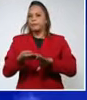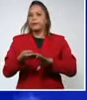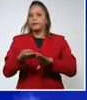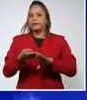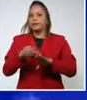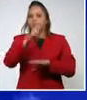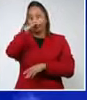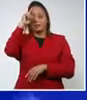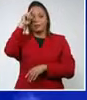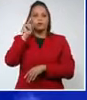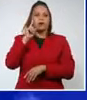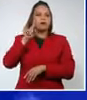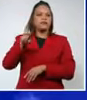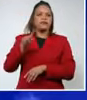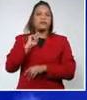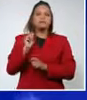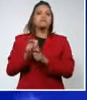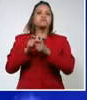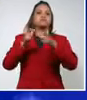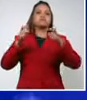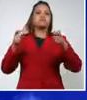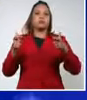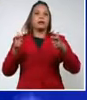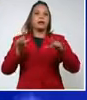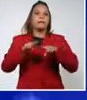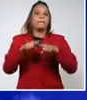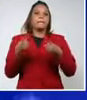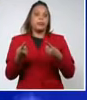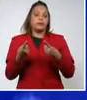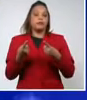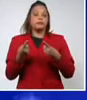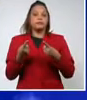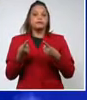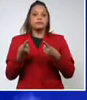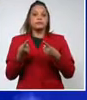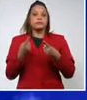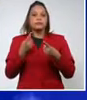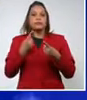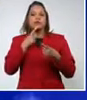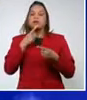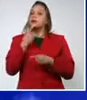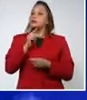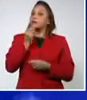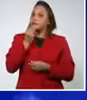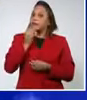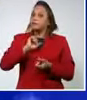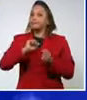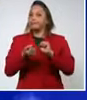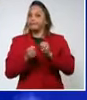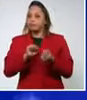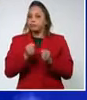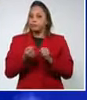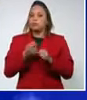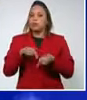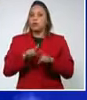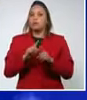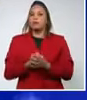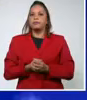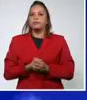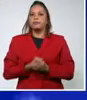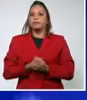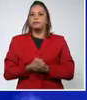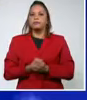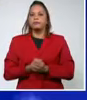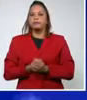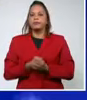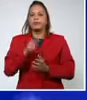se aprecia un incremento, pero que indiscutiblemente deben ir al control. 24, municipio Santi Espíritus, Cabecera